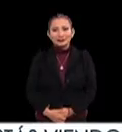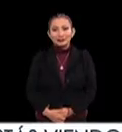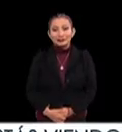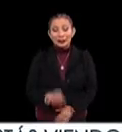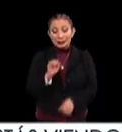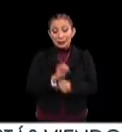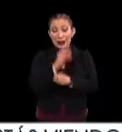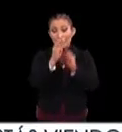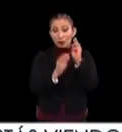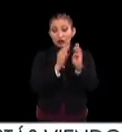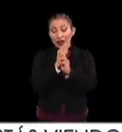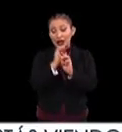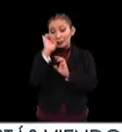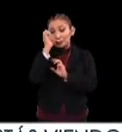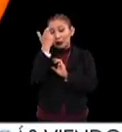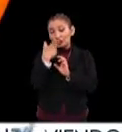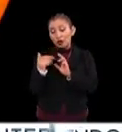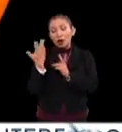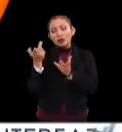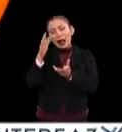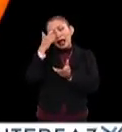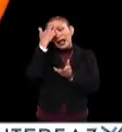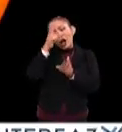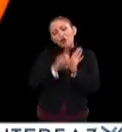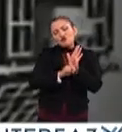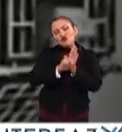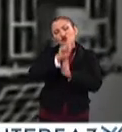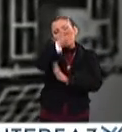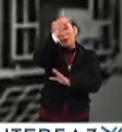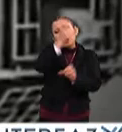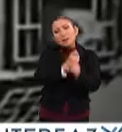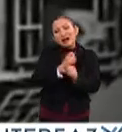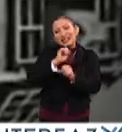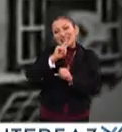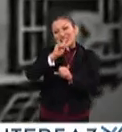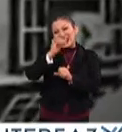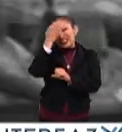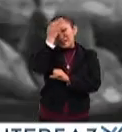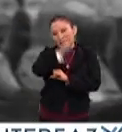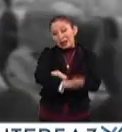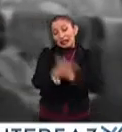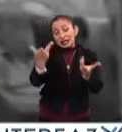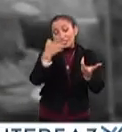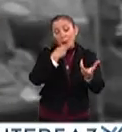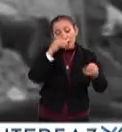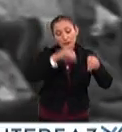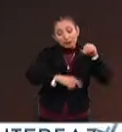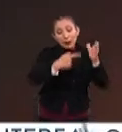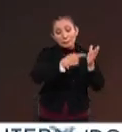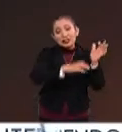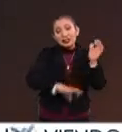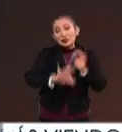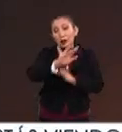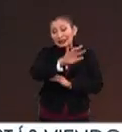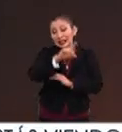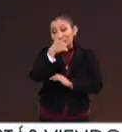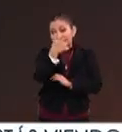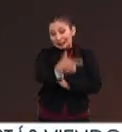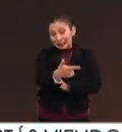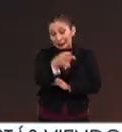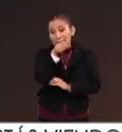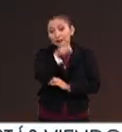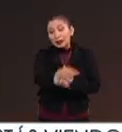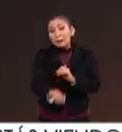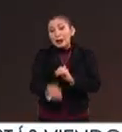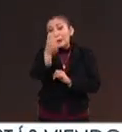La Semana Mundial del Espacio se celebra para recordar el lanzamiento del primer satélite artificial hecho por el hombre en 1957